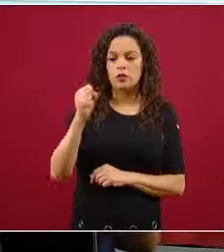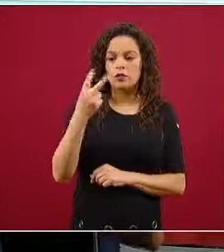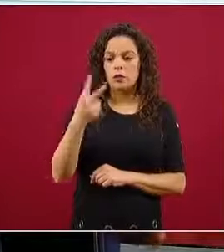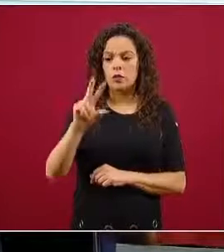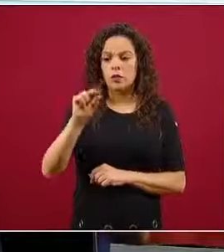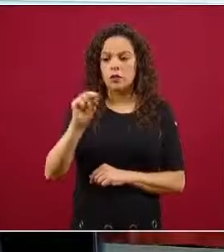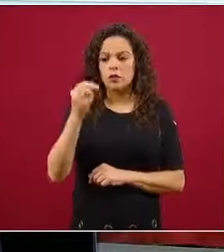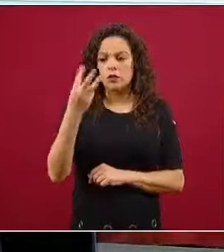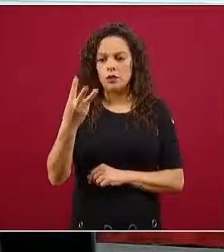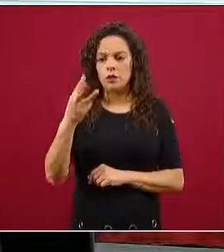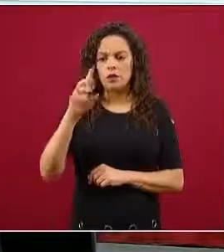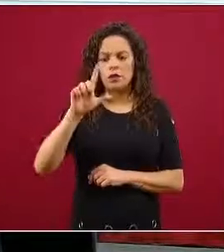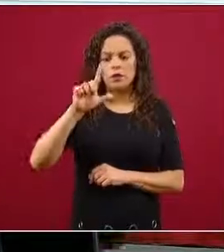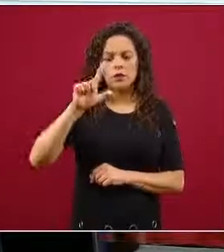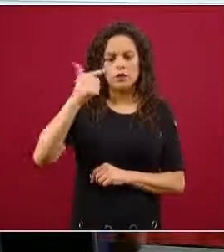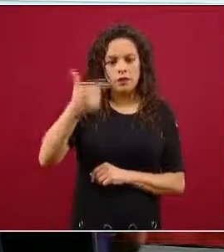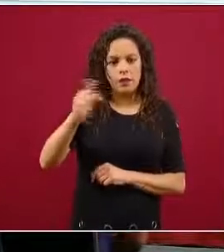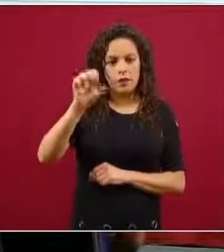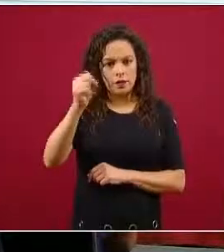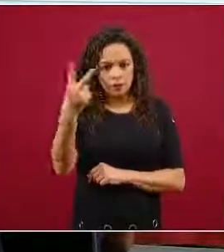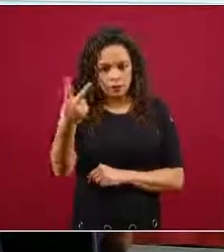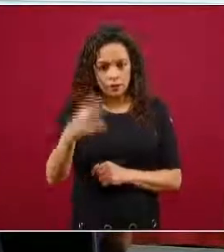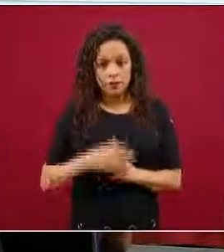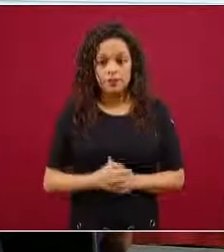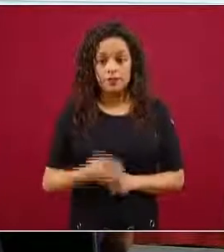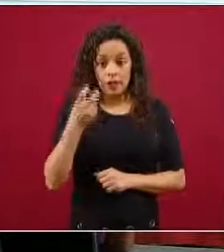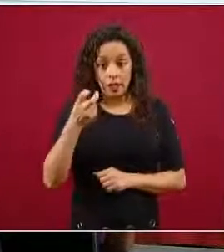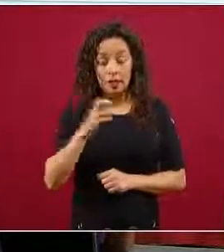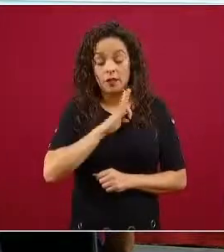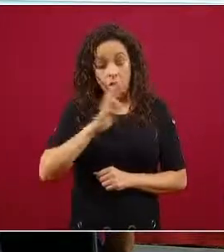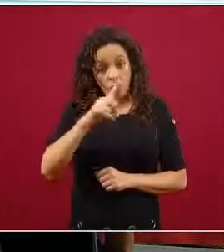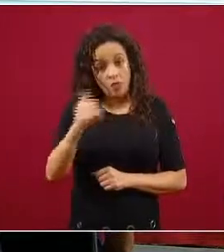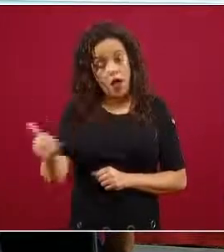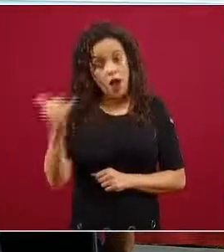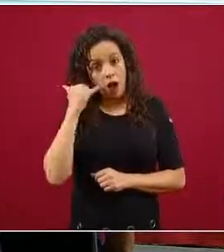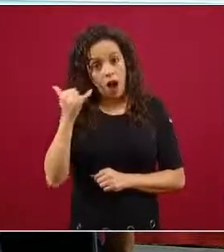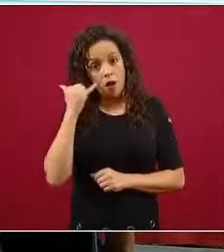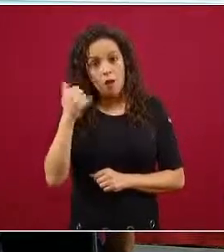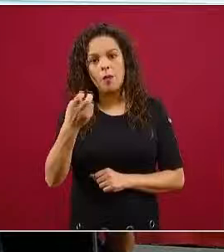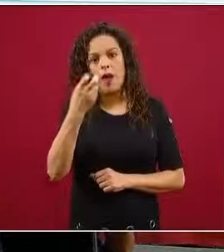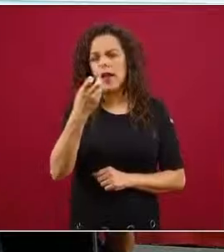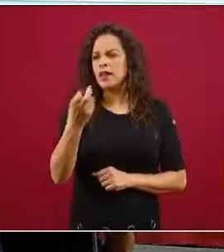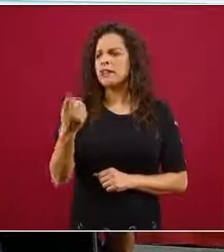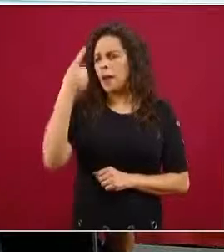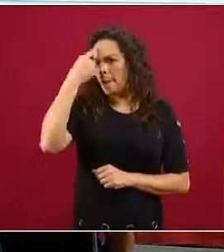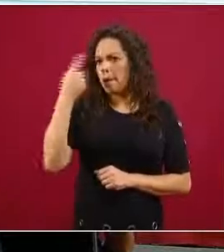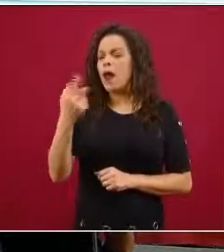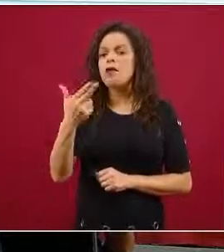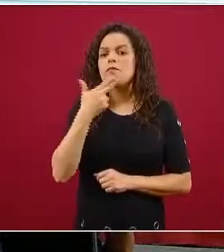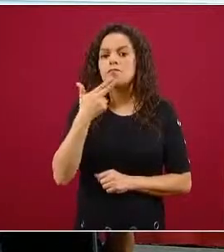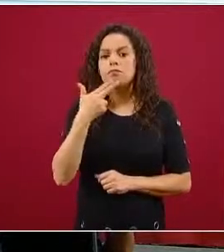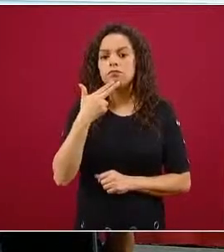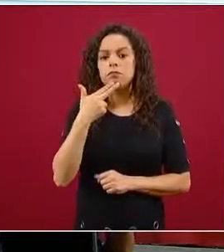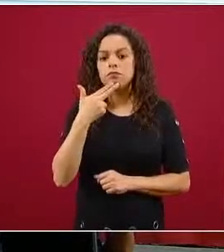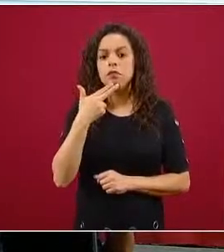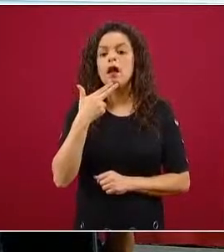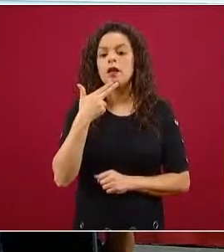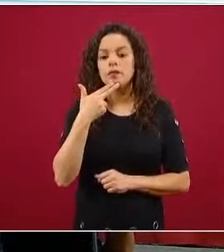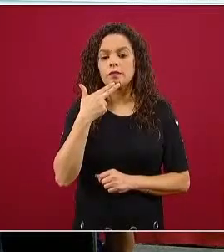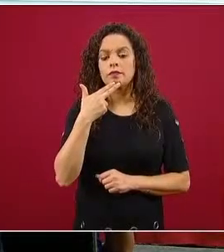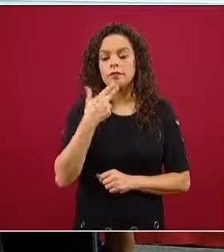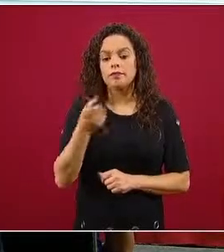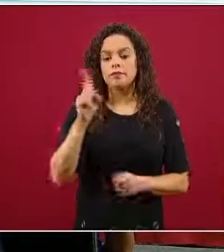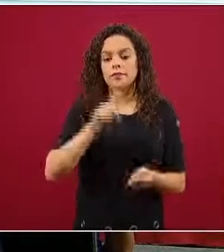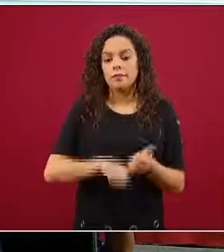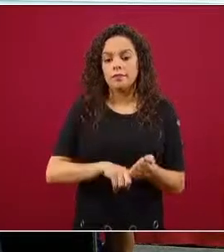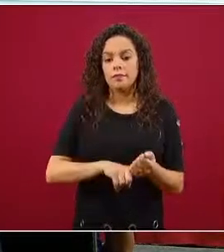los números que hay que marcar, y es una línea que pedimos se utilice solamente para lo que está dispuesta.